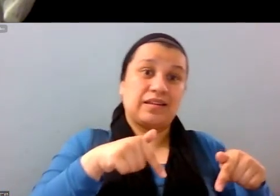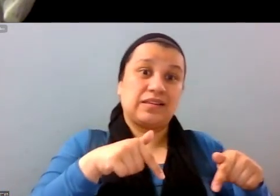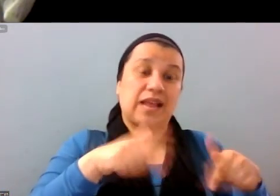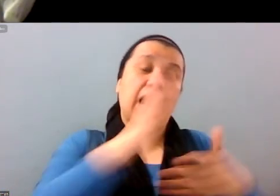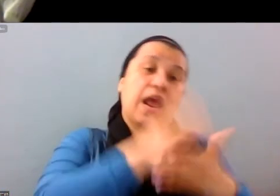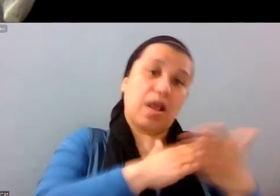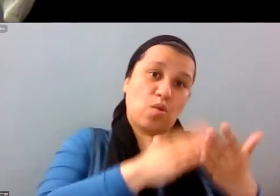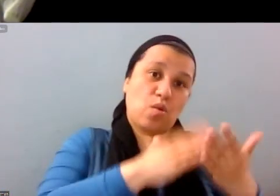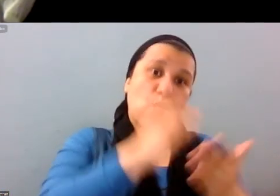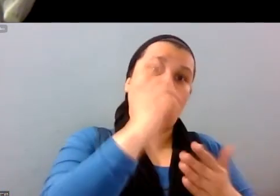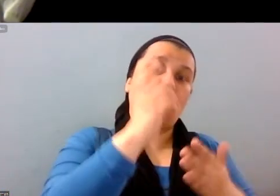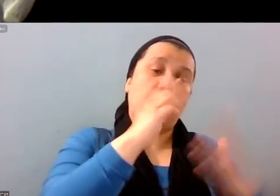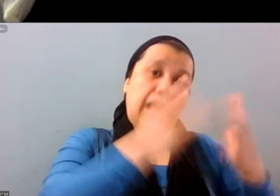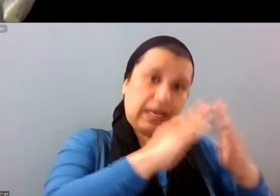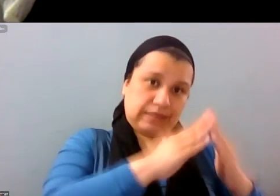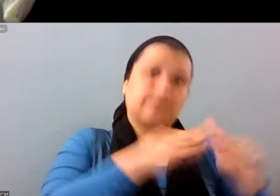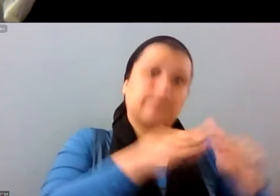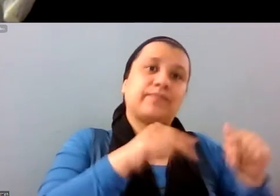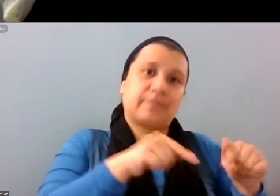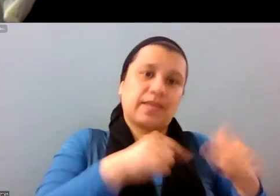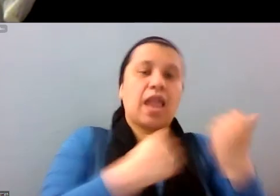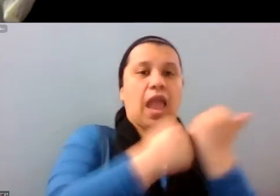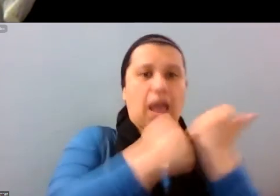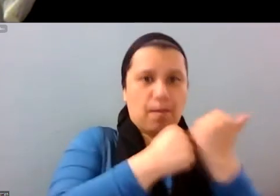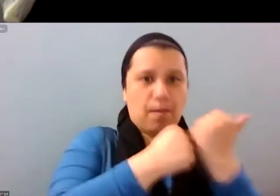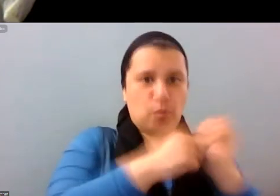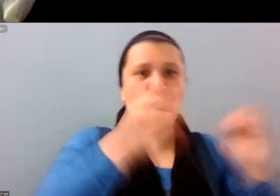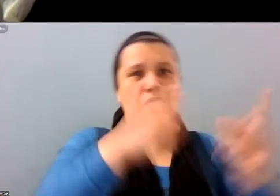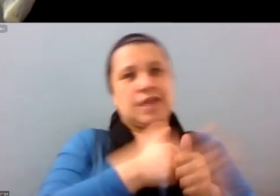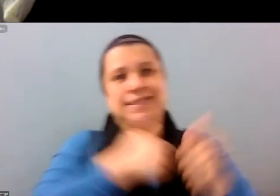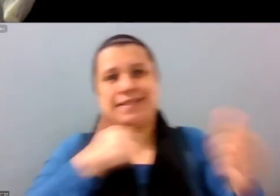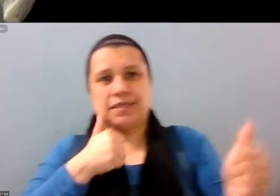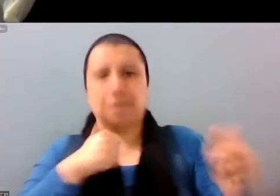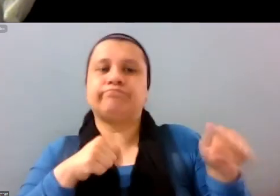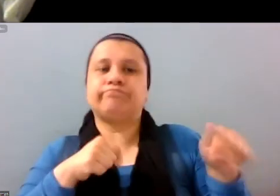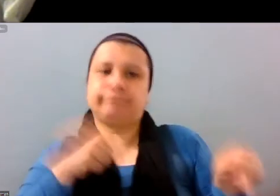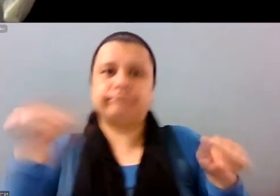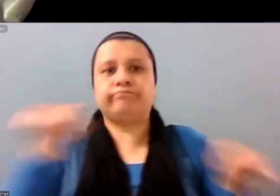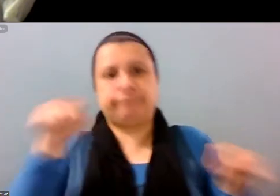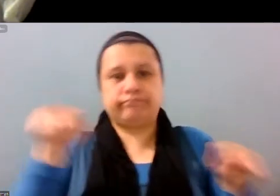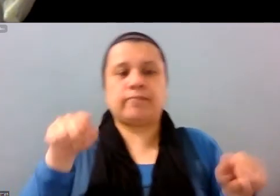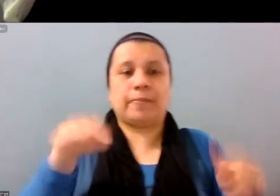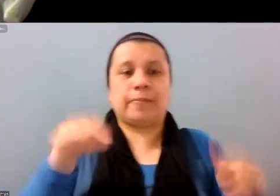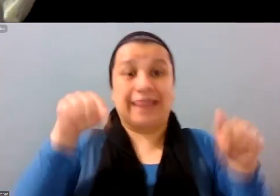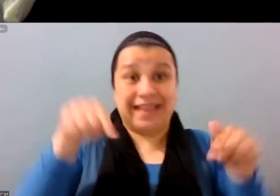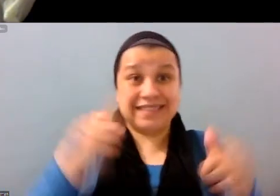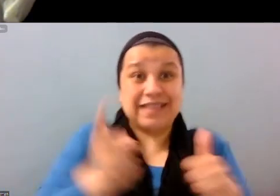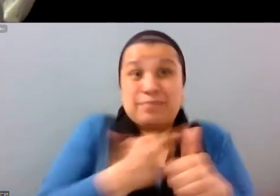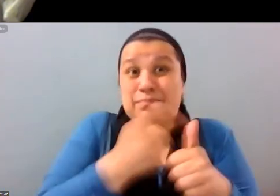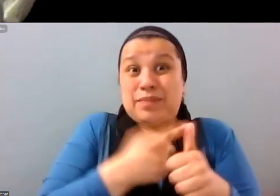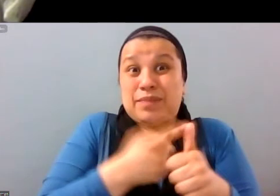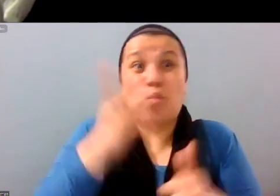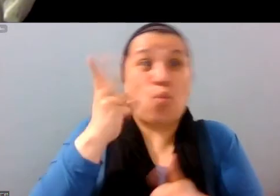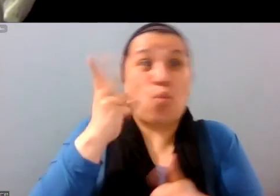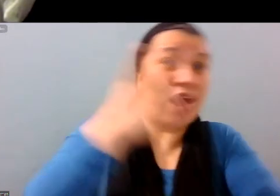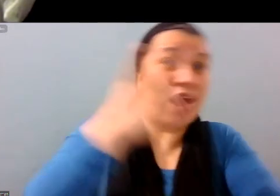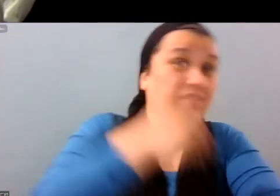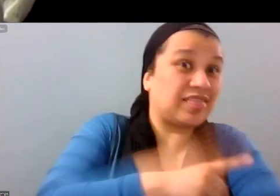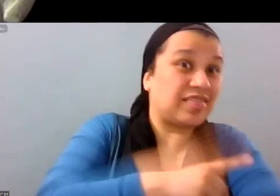también desde el hogar con apoyo educativo a distancia esa priorización de la cantidad de días u horas no va a